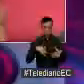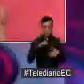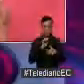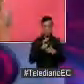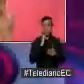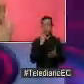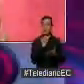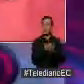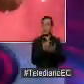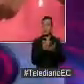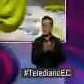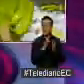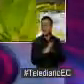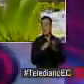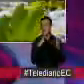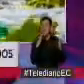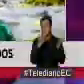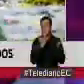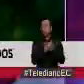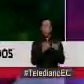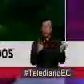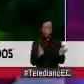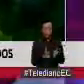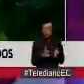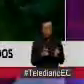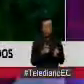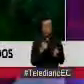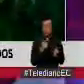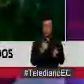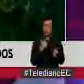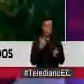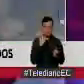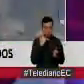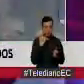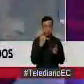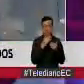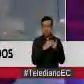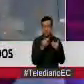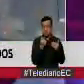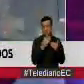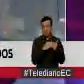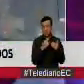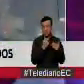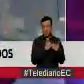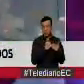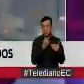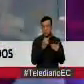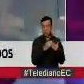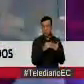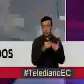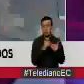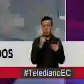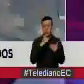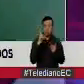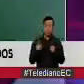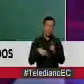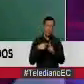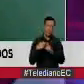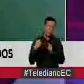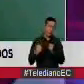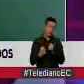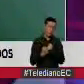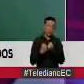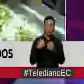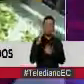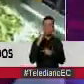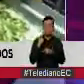que es una economía relativamente pequeña y además con dólar como su moneda propia, necesita fuertemente